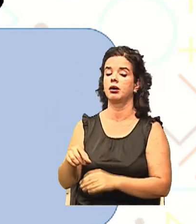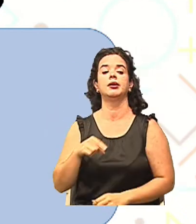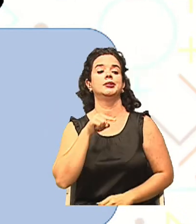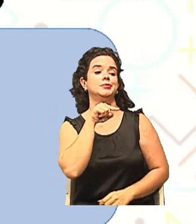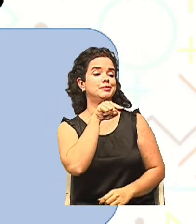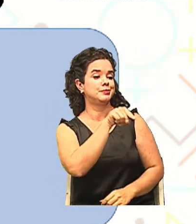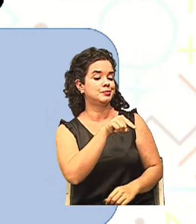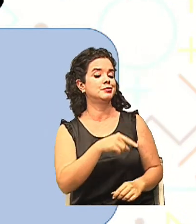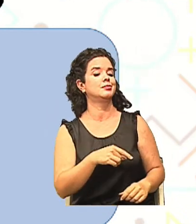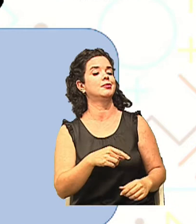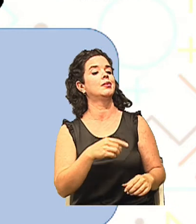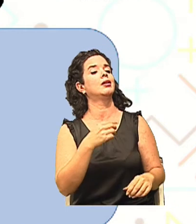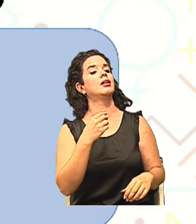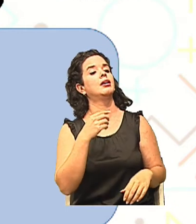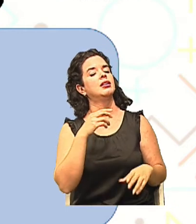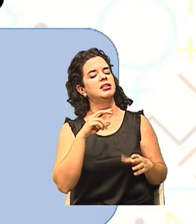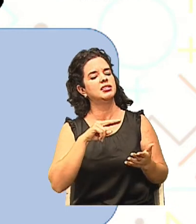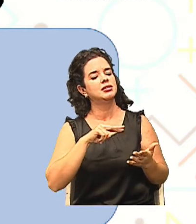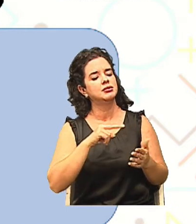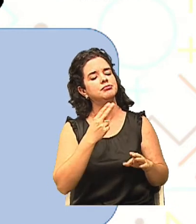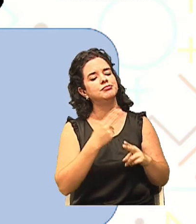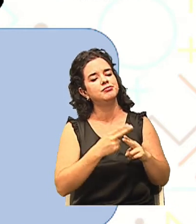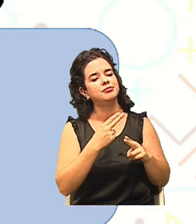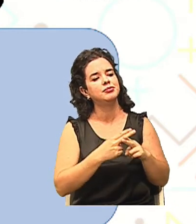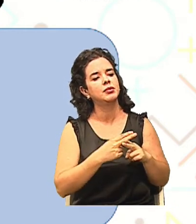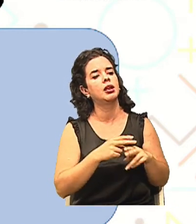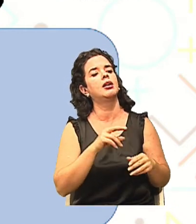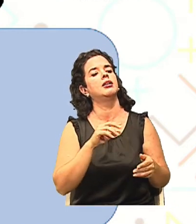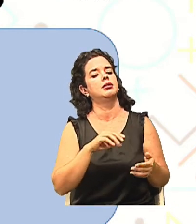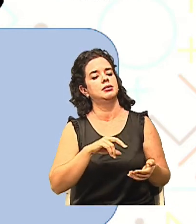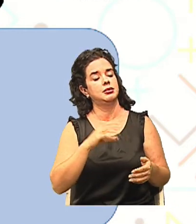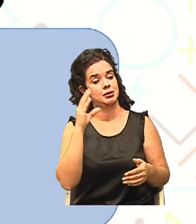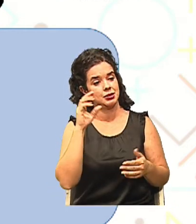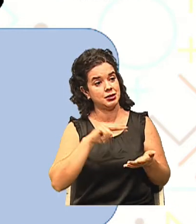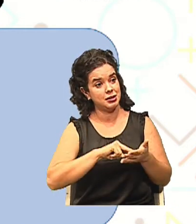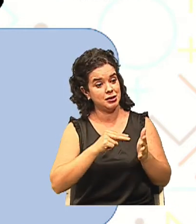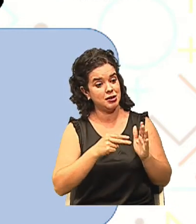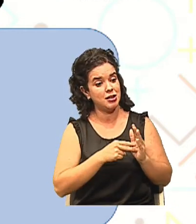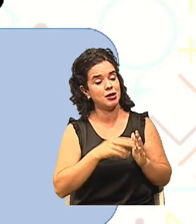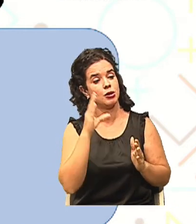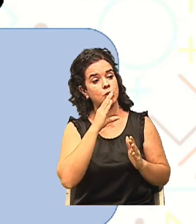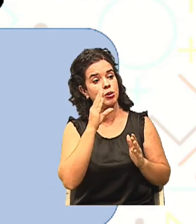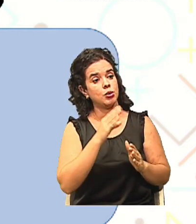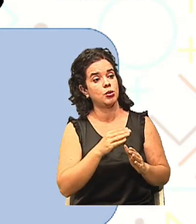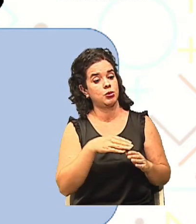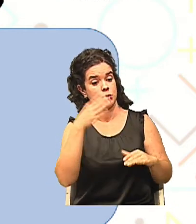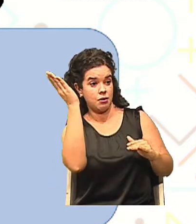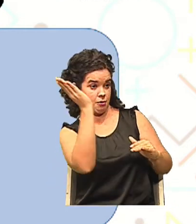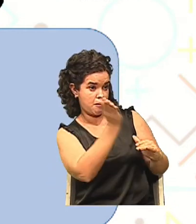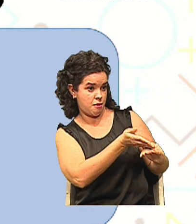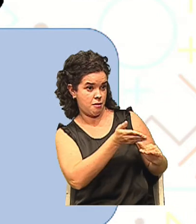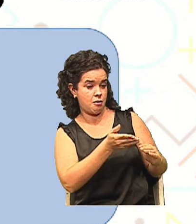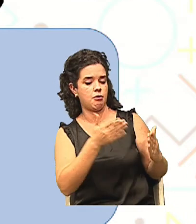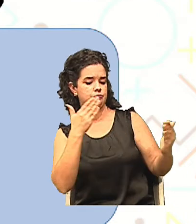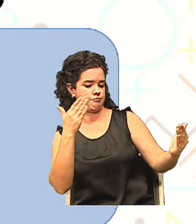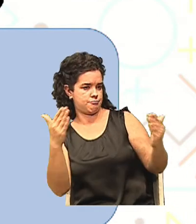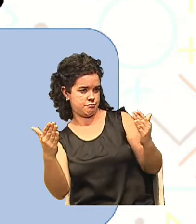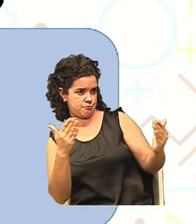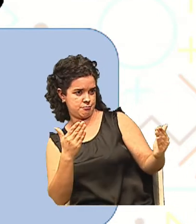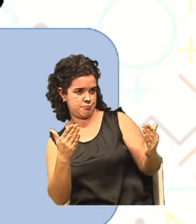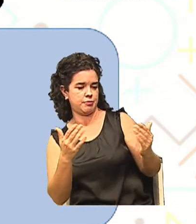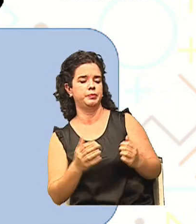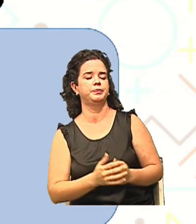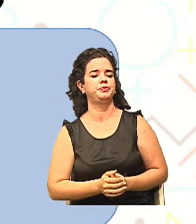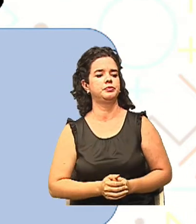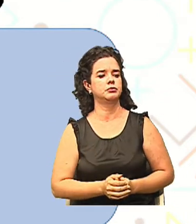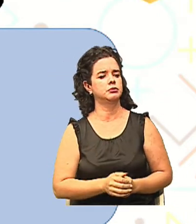Eso se llama buscar la razón de semejanza. Ah, Y ok. pudiste darte cuenta de